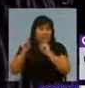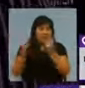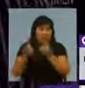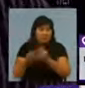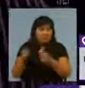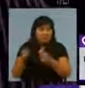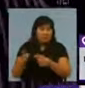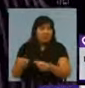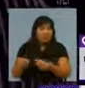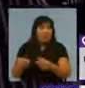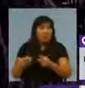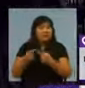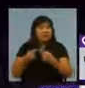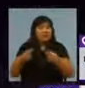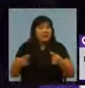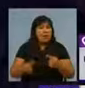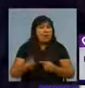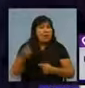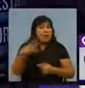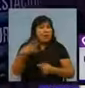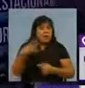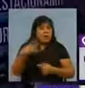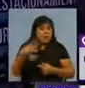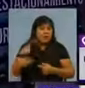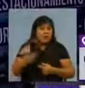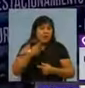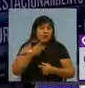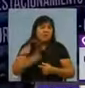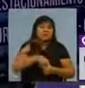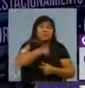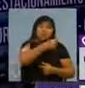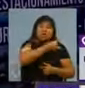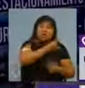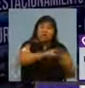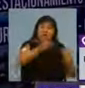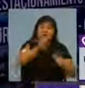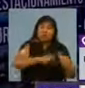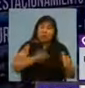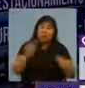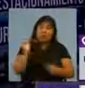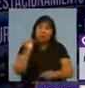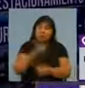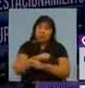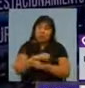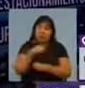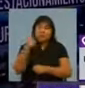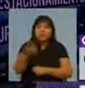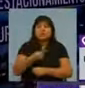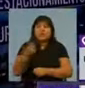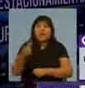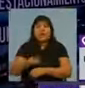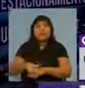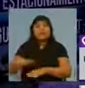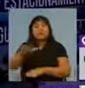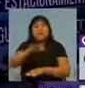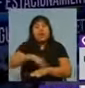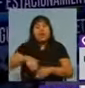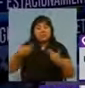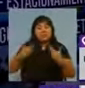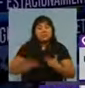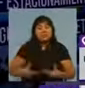colectivo, los derechos colectivos de los ciudadanos y del medio ambiente y del turismo, porque